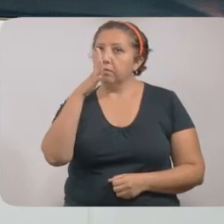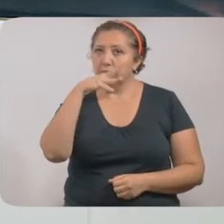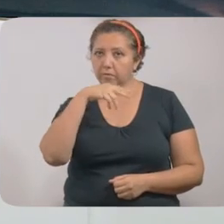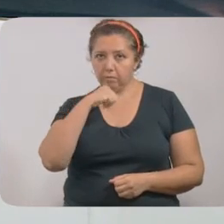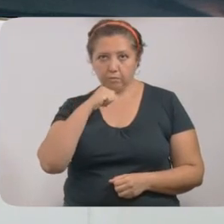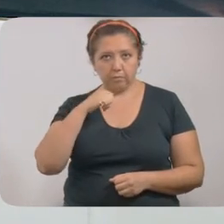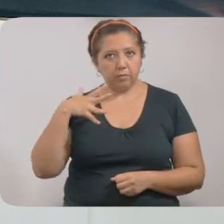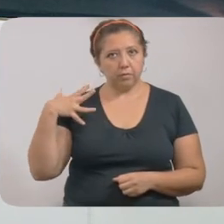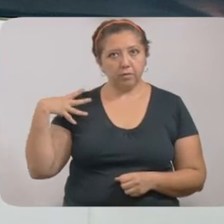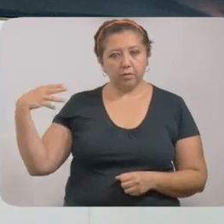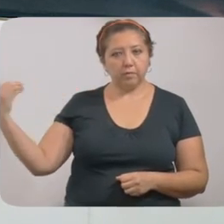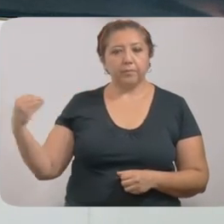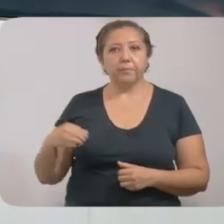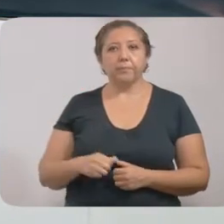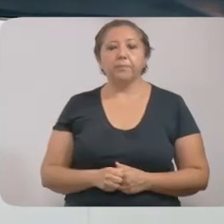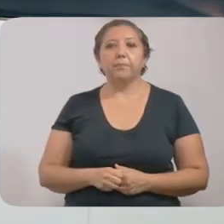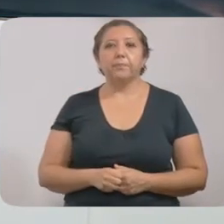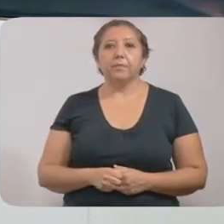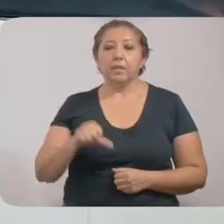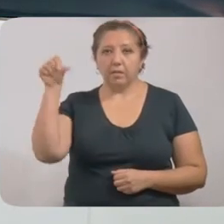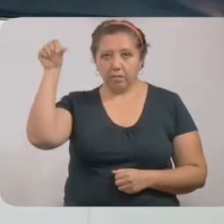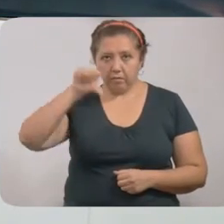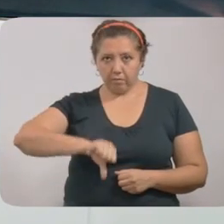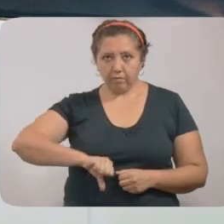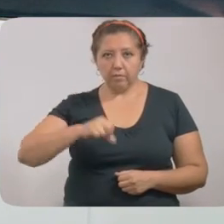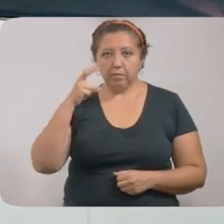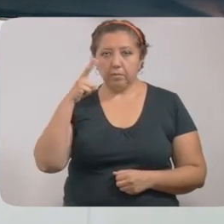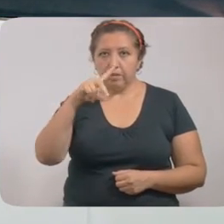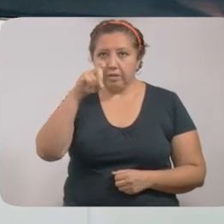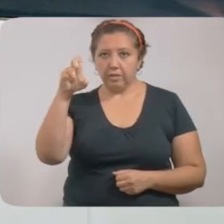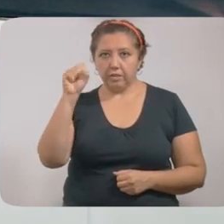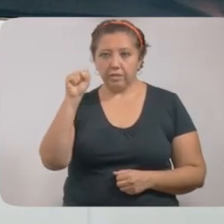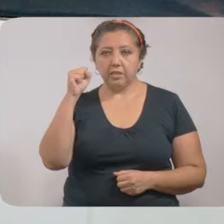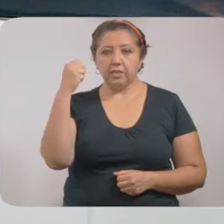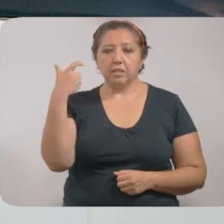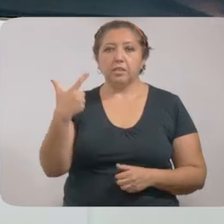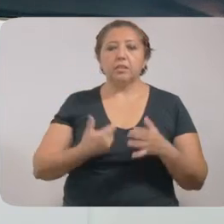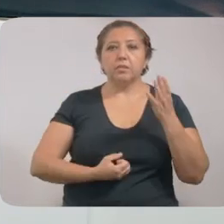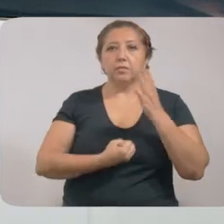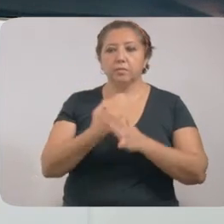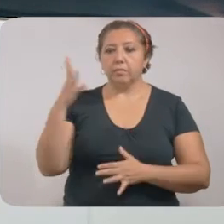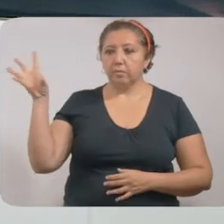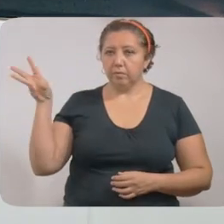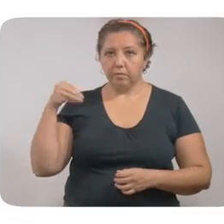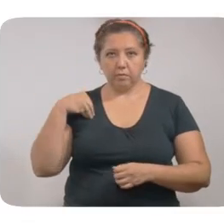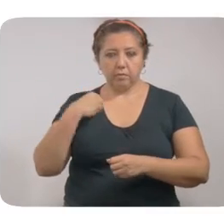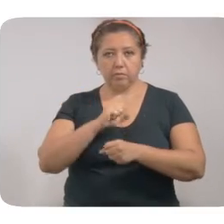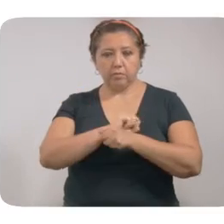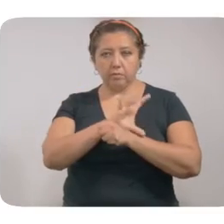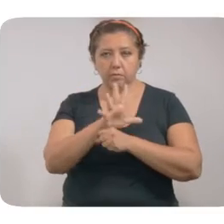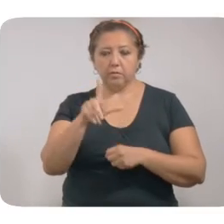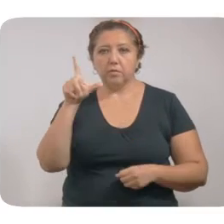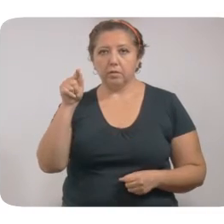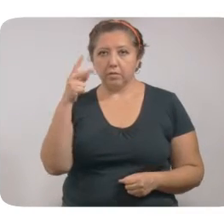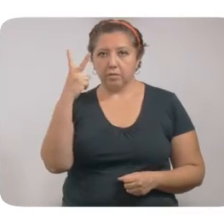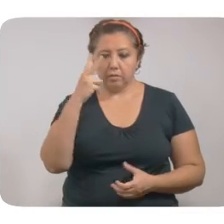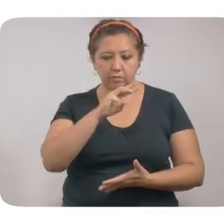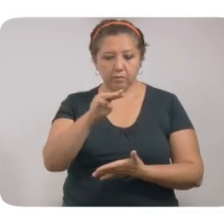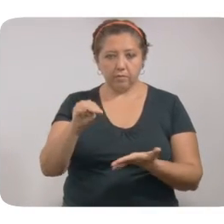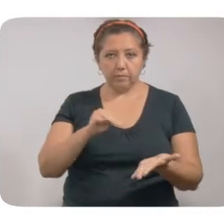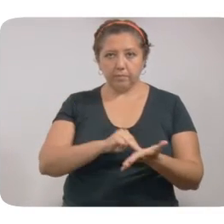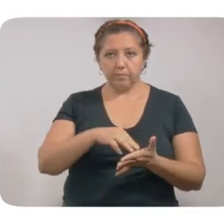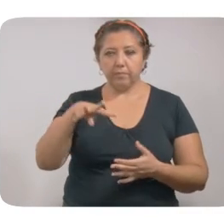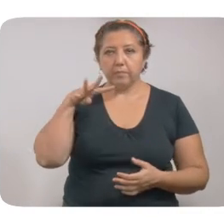presentan síntomas ni pueden contagiar. Hoy se detectaron 167 nuevos contagios de coronavirus. 72 en